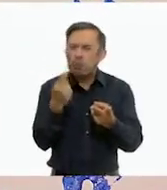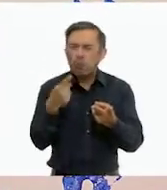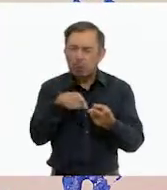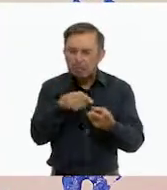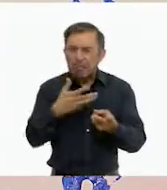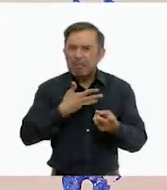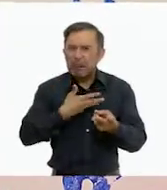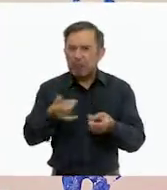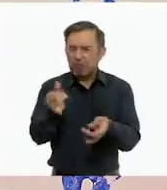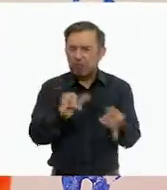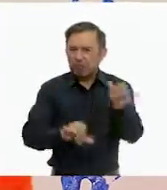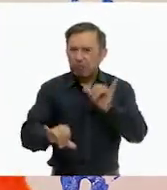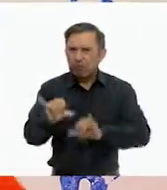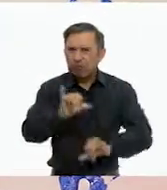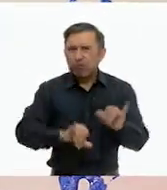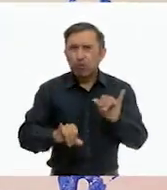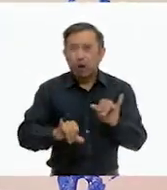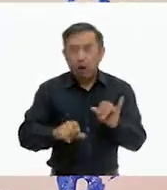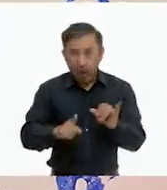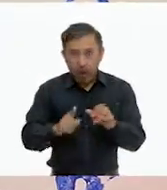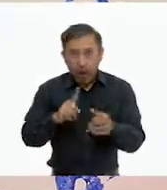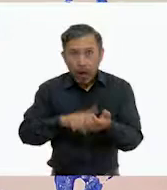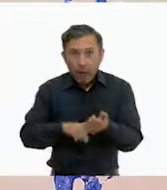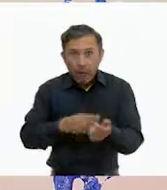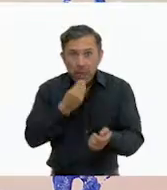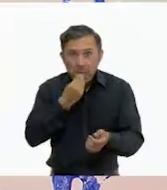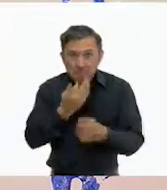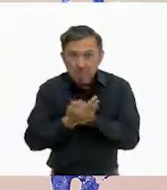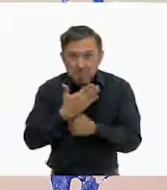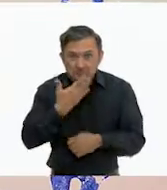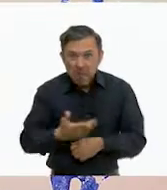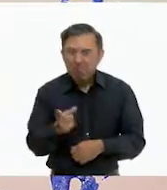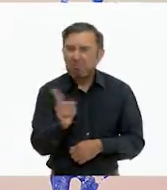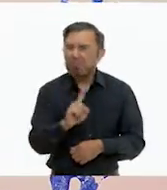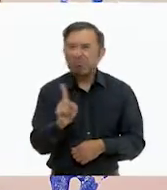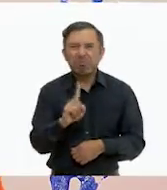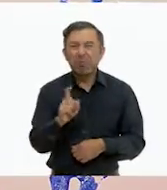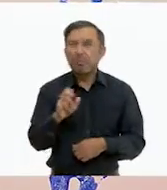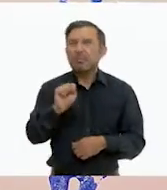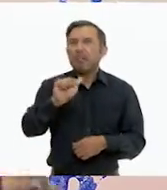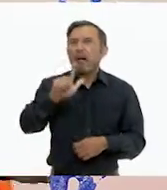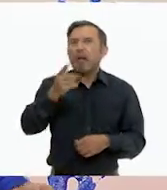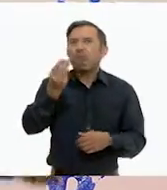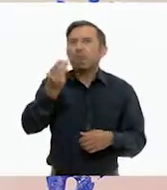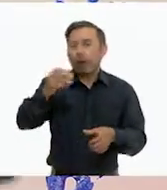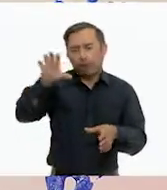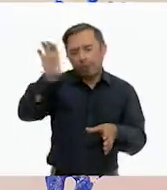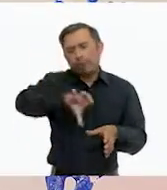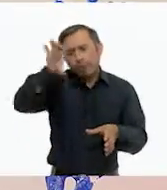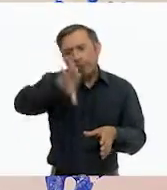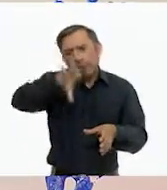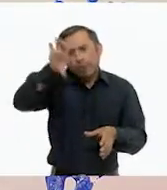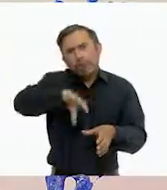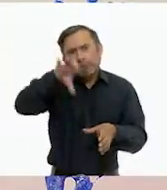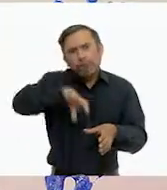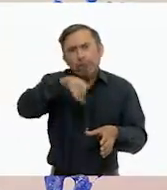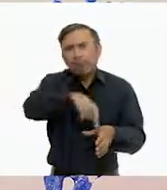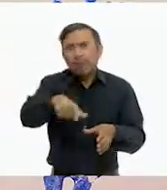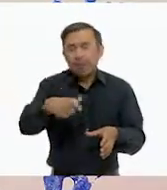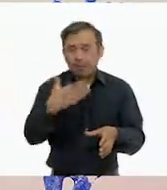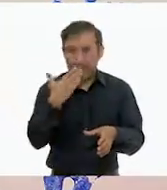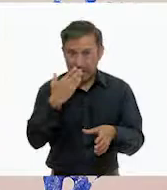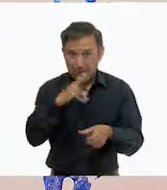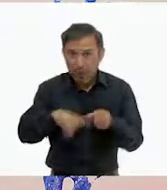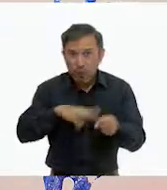tienen nutrientes, que tienen mucha sal y no son nada naturales. Estos son enemigos para